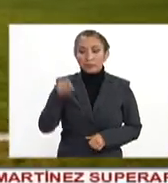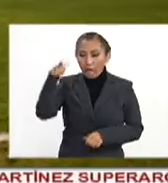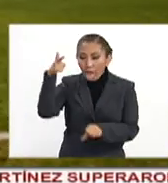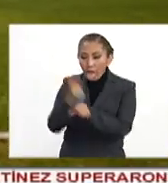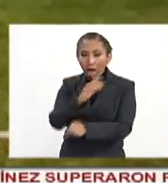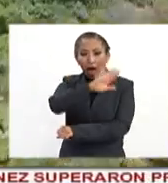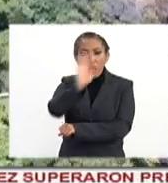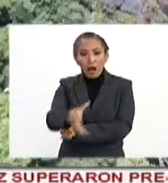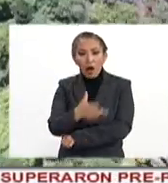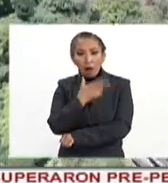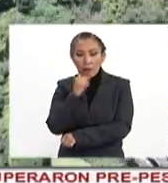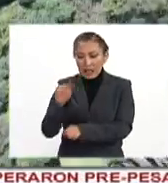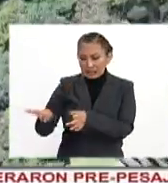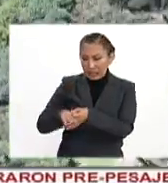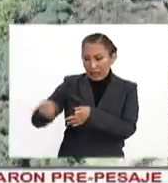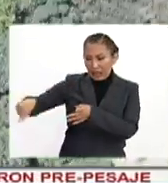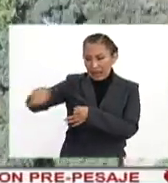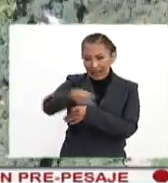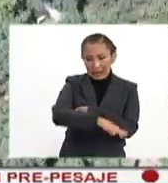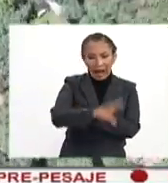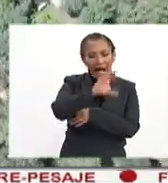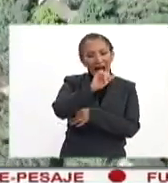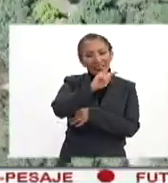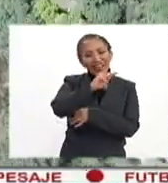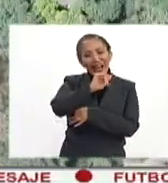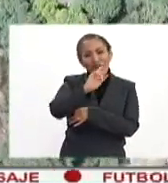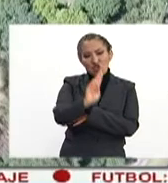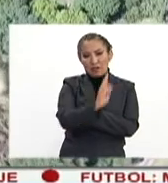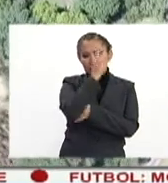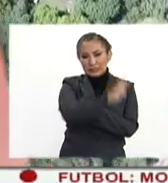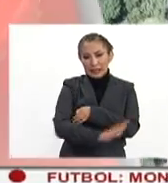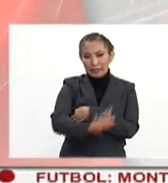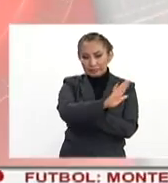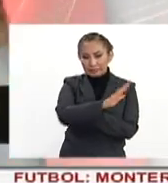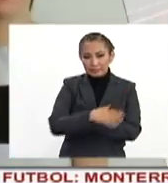Hallan cuerpo de un hombre en las inmediaciones de la cantera de los Pumas.